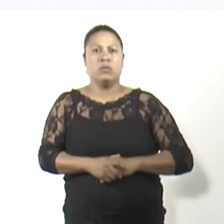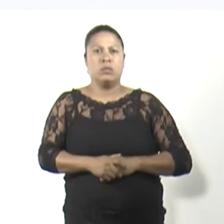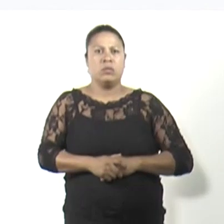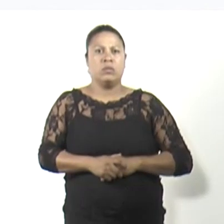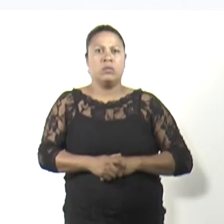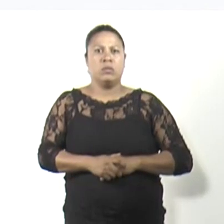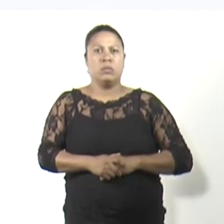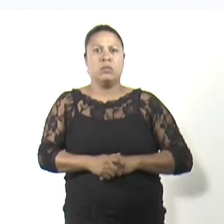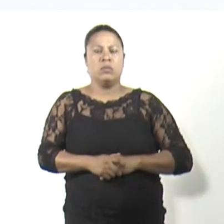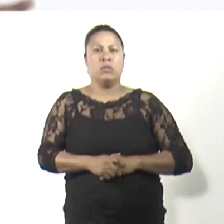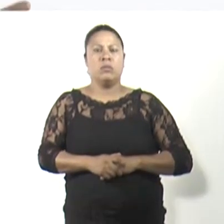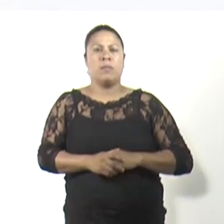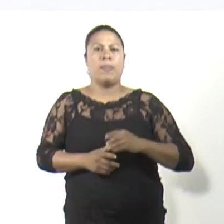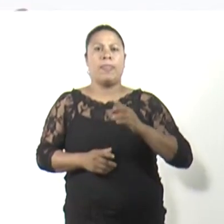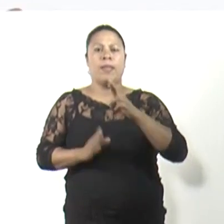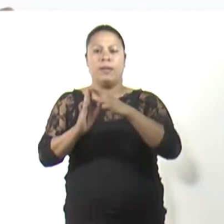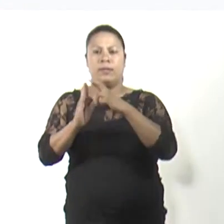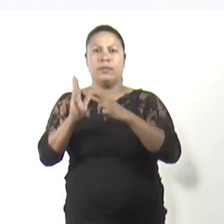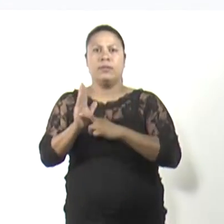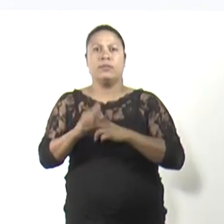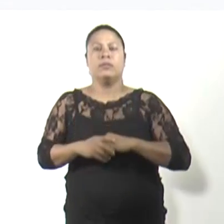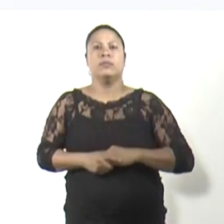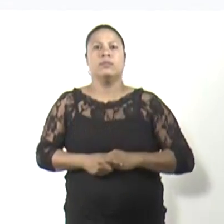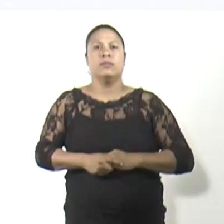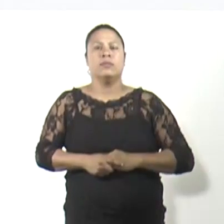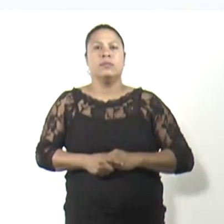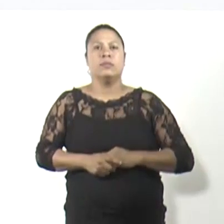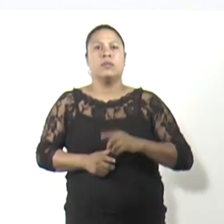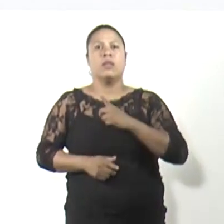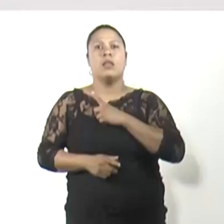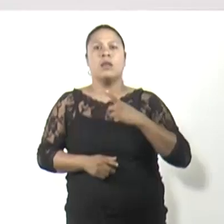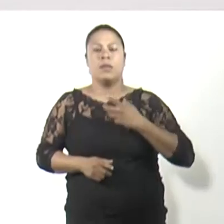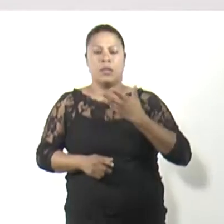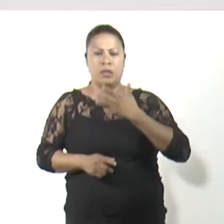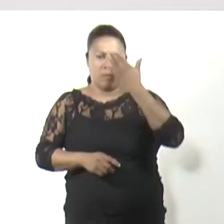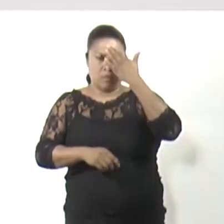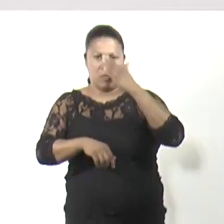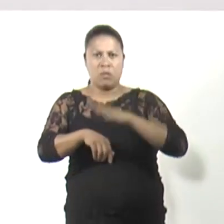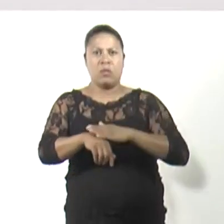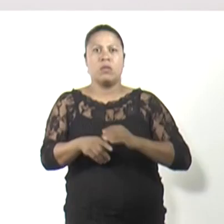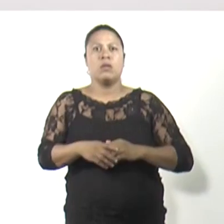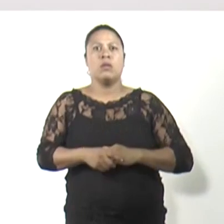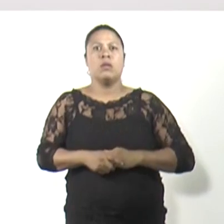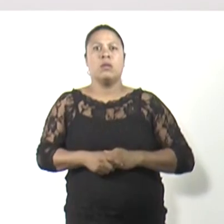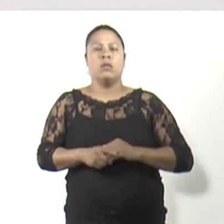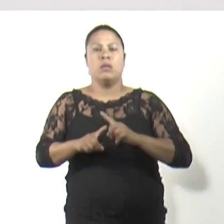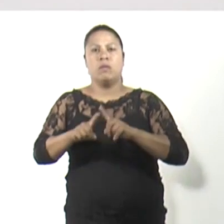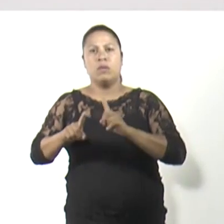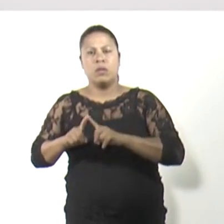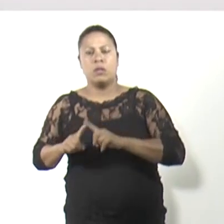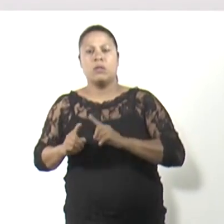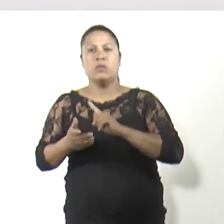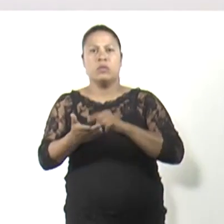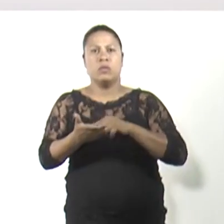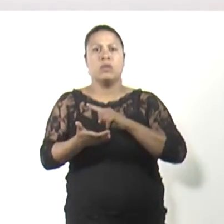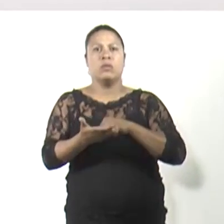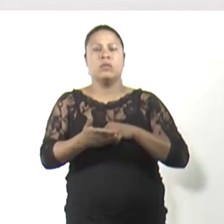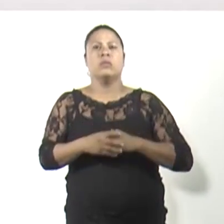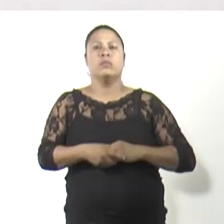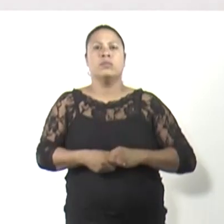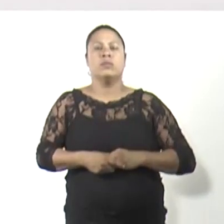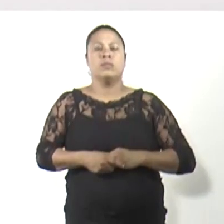cumple las reglas. De tener en cuenta que cuando entras a una biblioteca